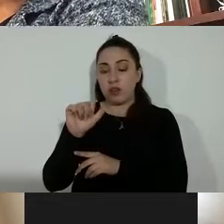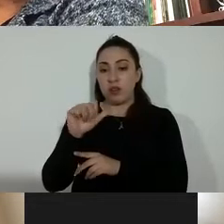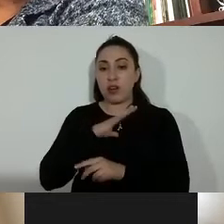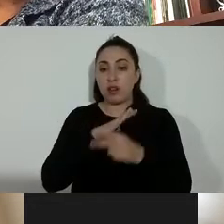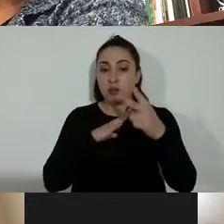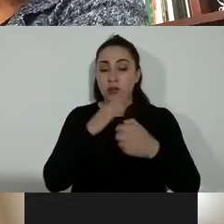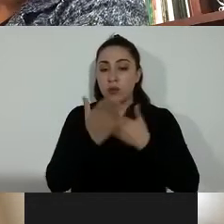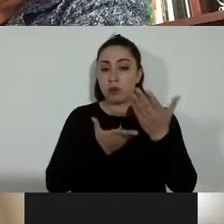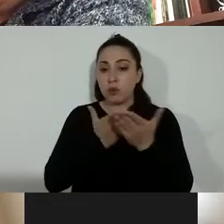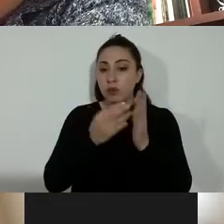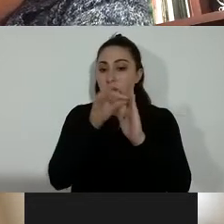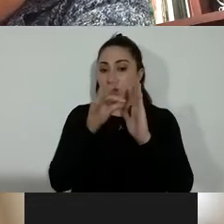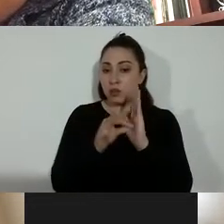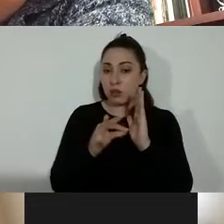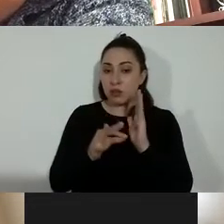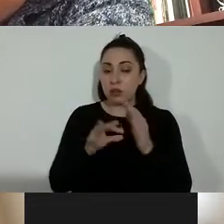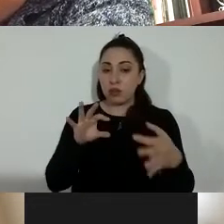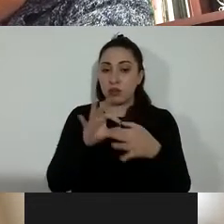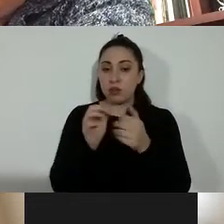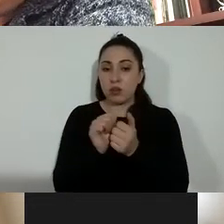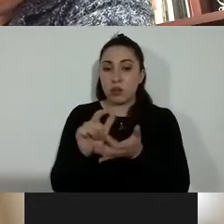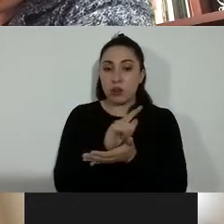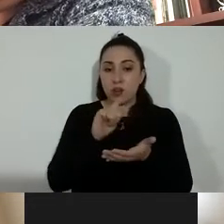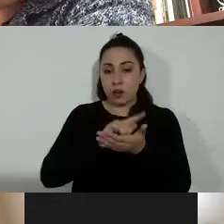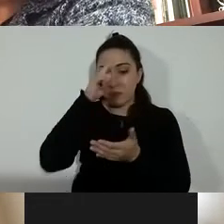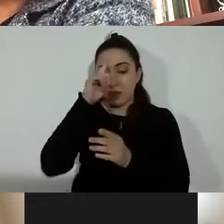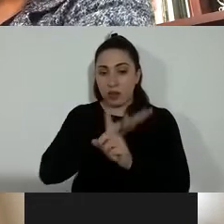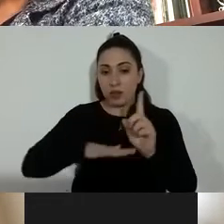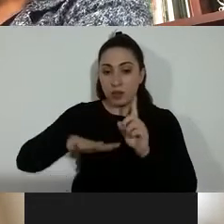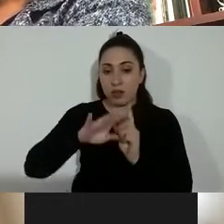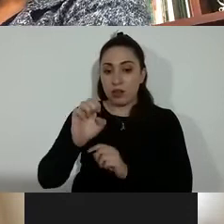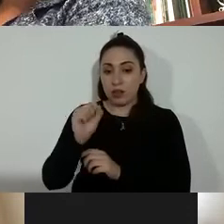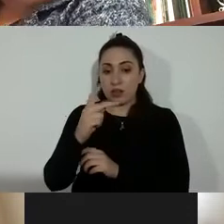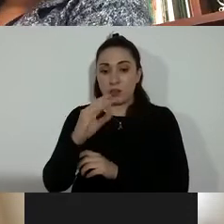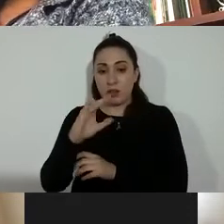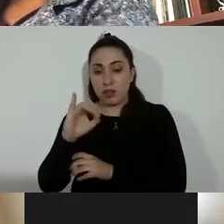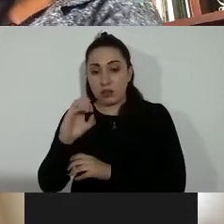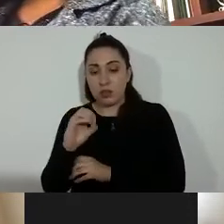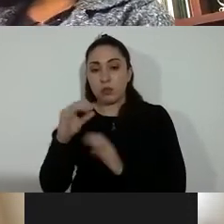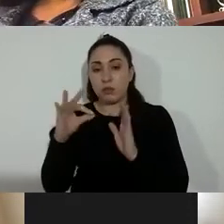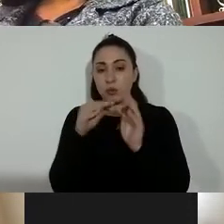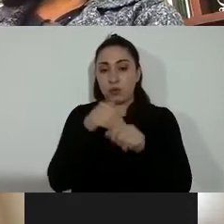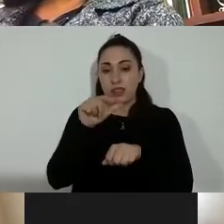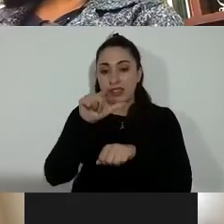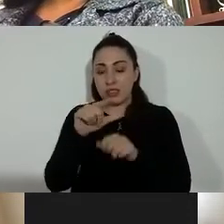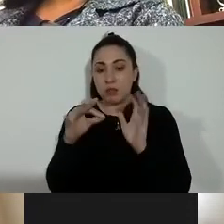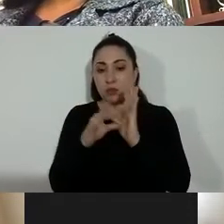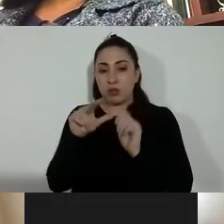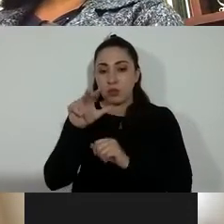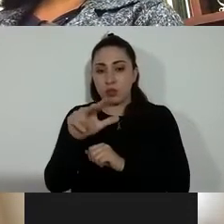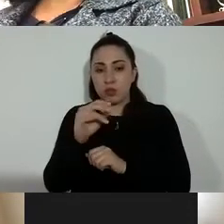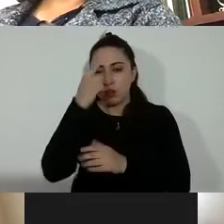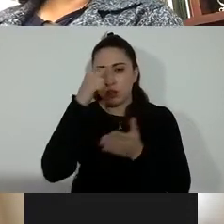enlistados que tienen que ver con la ley del espacio público. Son los números, me parece, 7 y 8, o 8 y